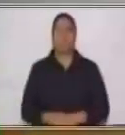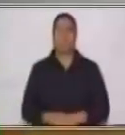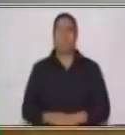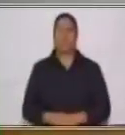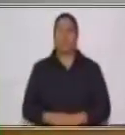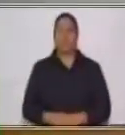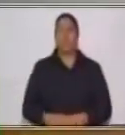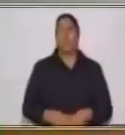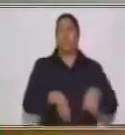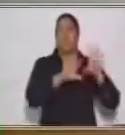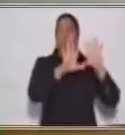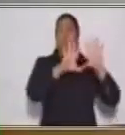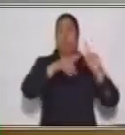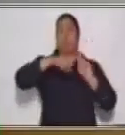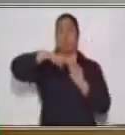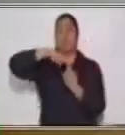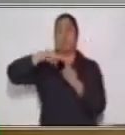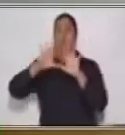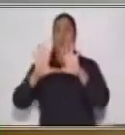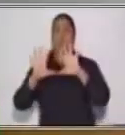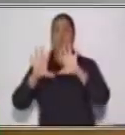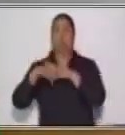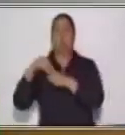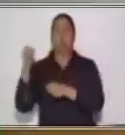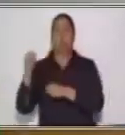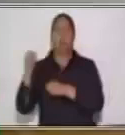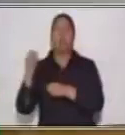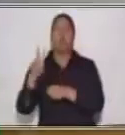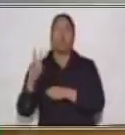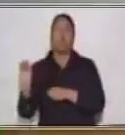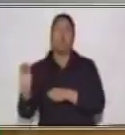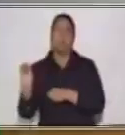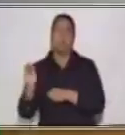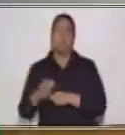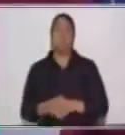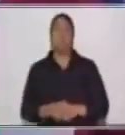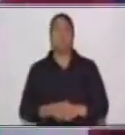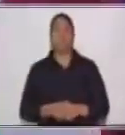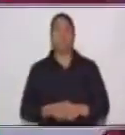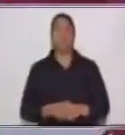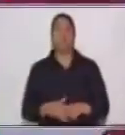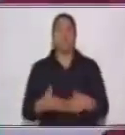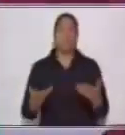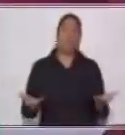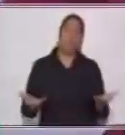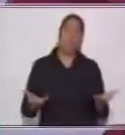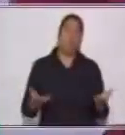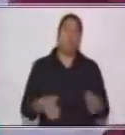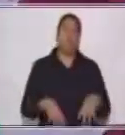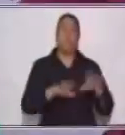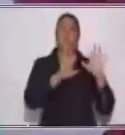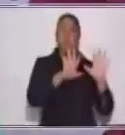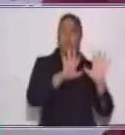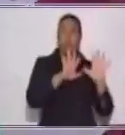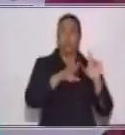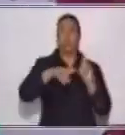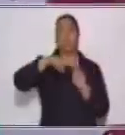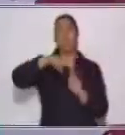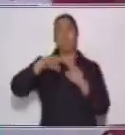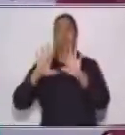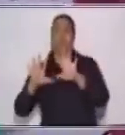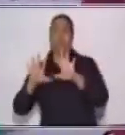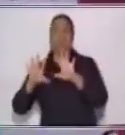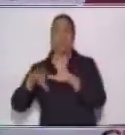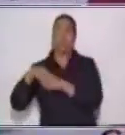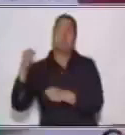10, igual a 20. Y 10 más 10 es